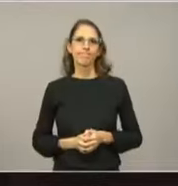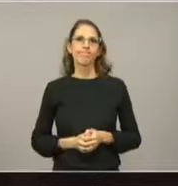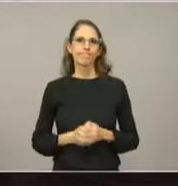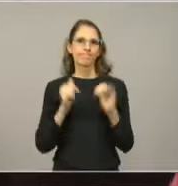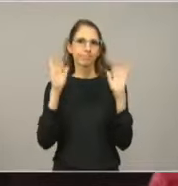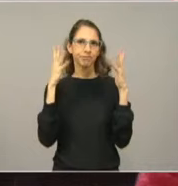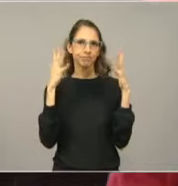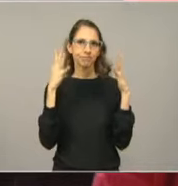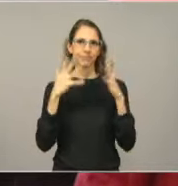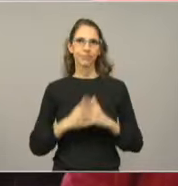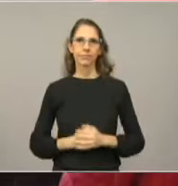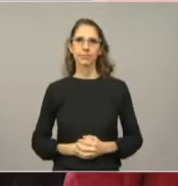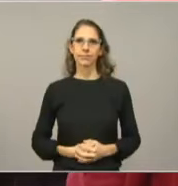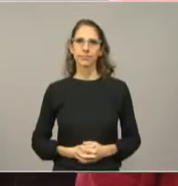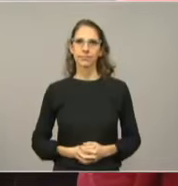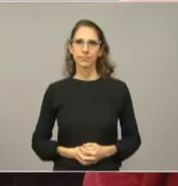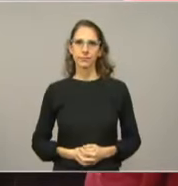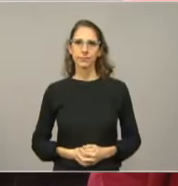extrañar mucho